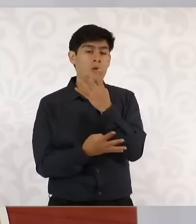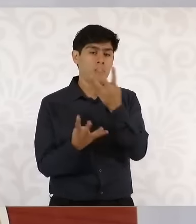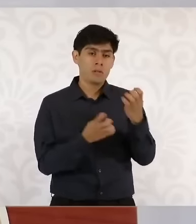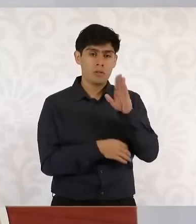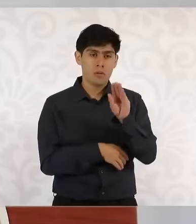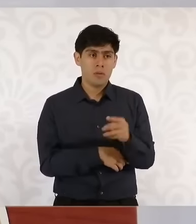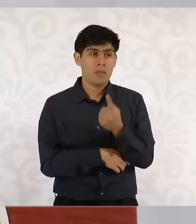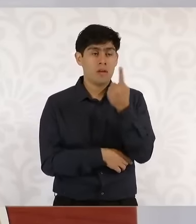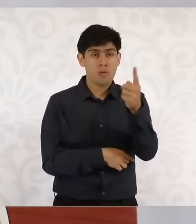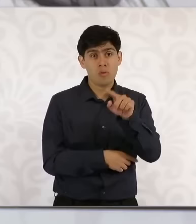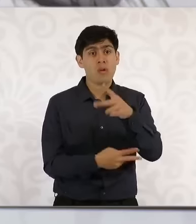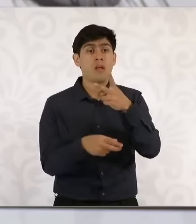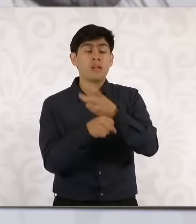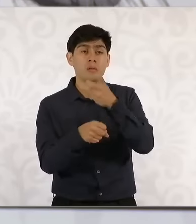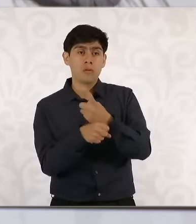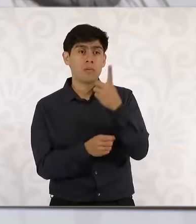ya para ellos es prehistoria, ¿no?